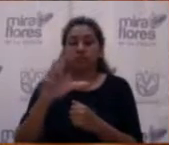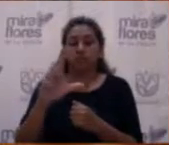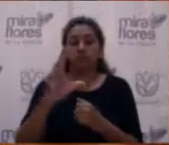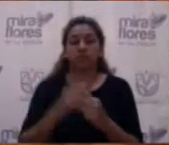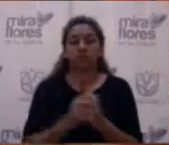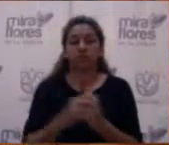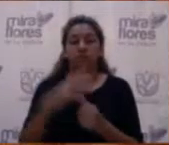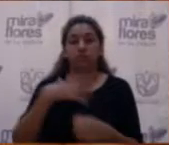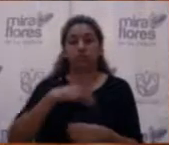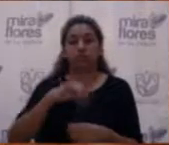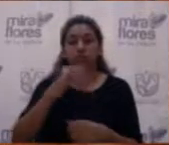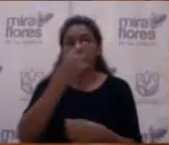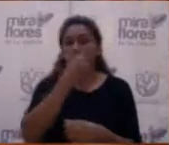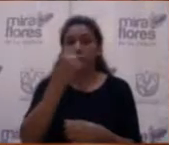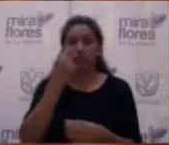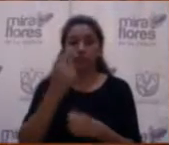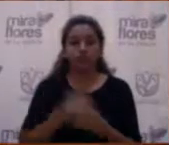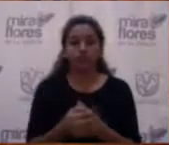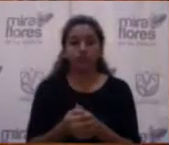asociación Yo Soy Sus Ojos.